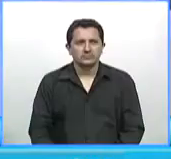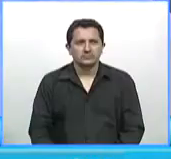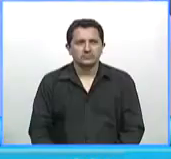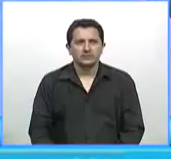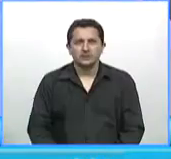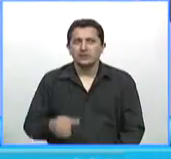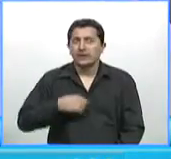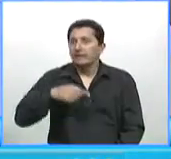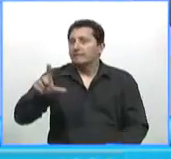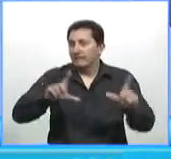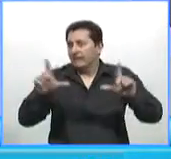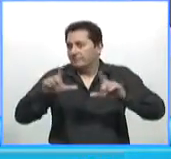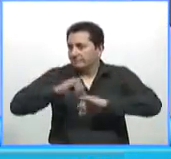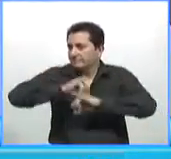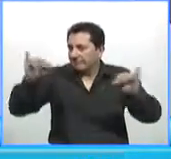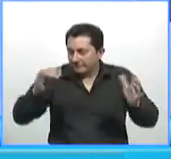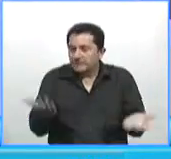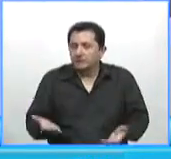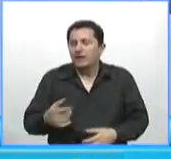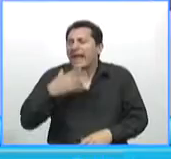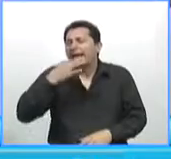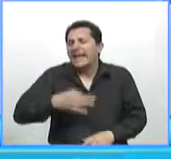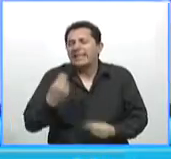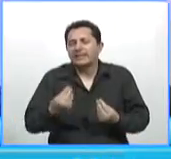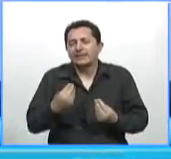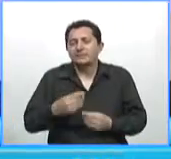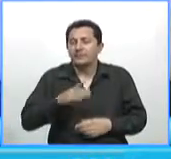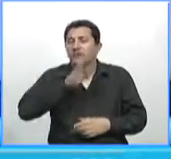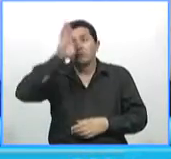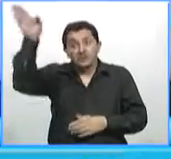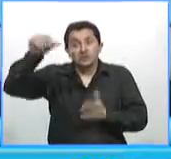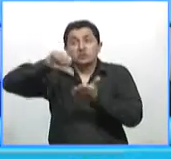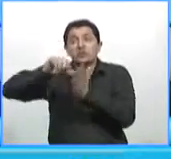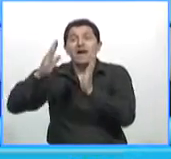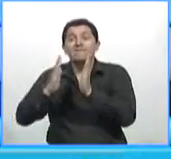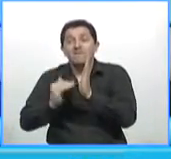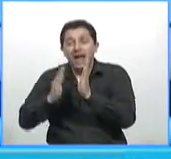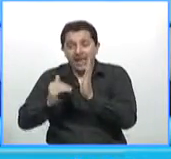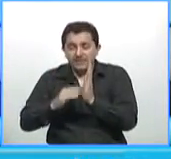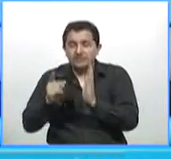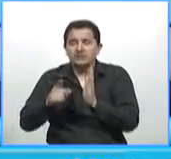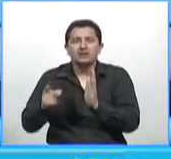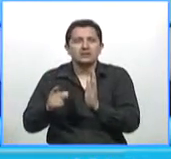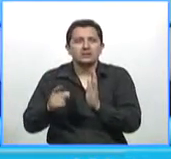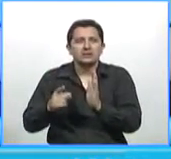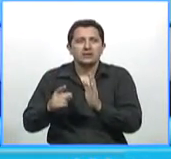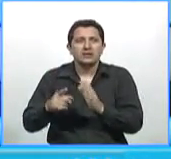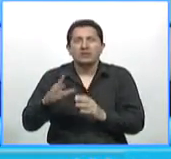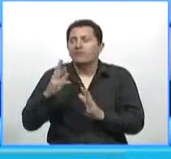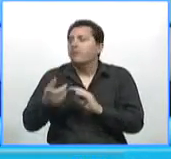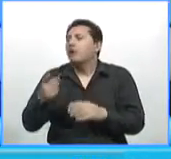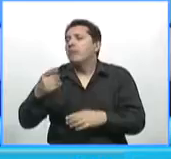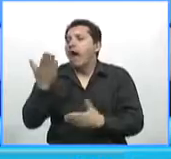escuchó en la tele. No, te voy a contar. La realidad es que cuando fuimos a Valencia. empezaron las más grandes porque no se casan para tener